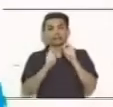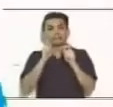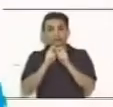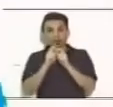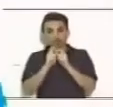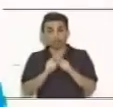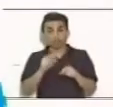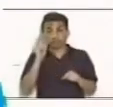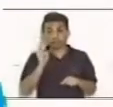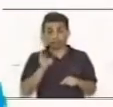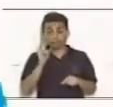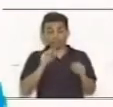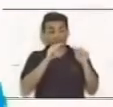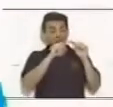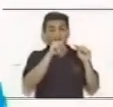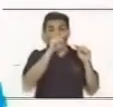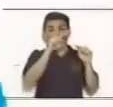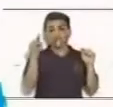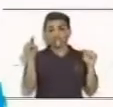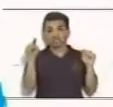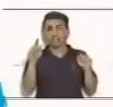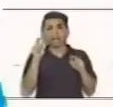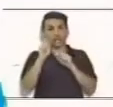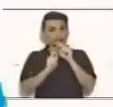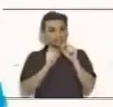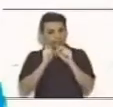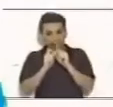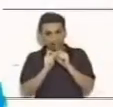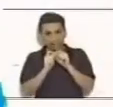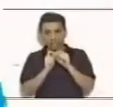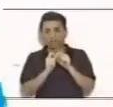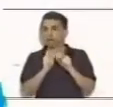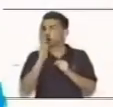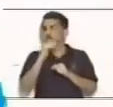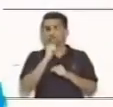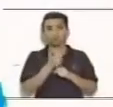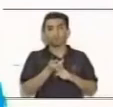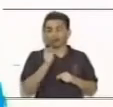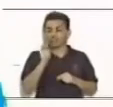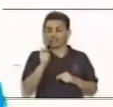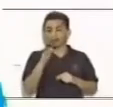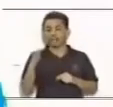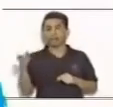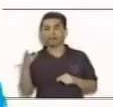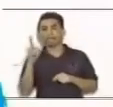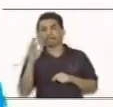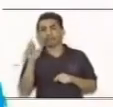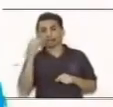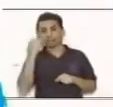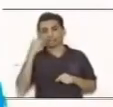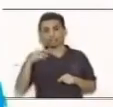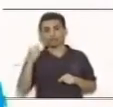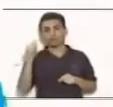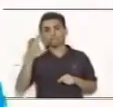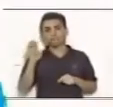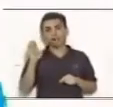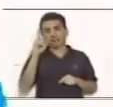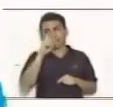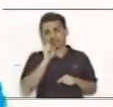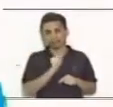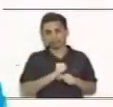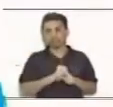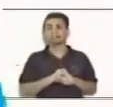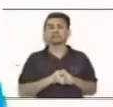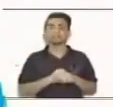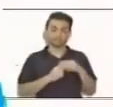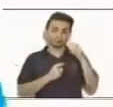encontrando siempre debe ser exacta, que no podemos tener decimales. Muy bien, ese